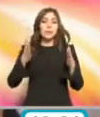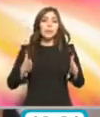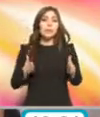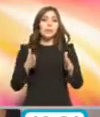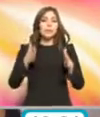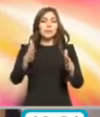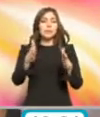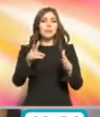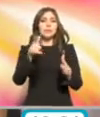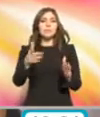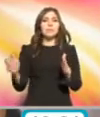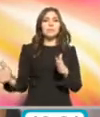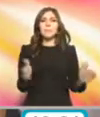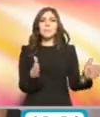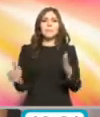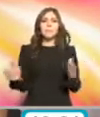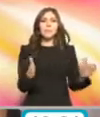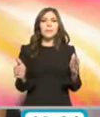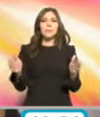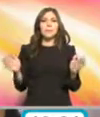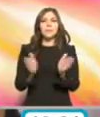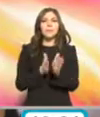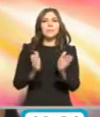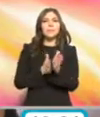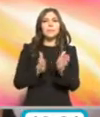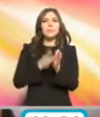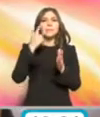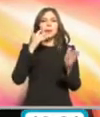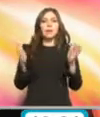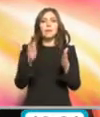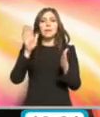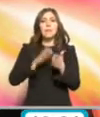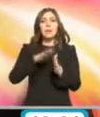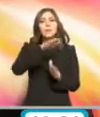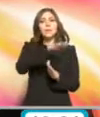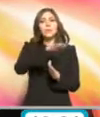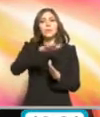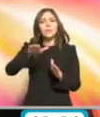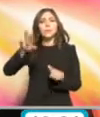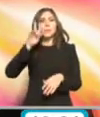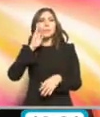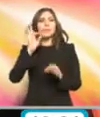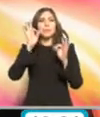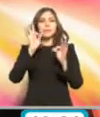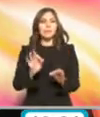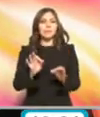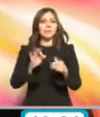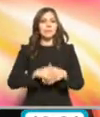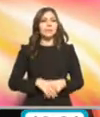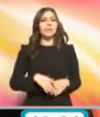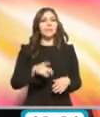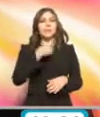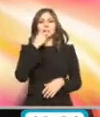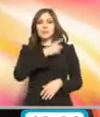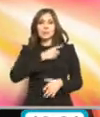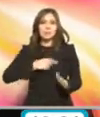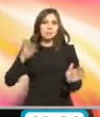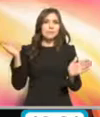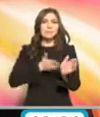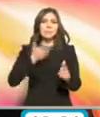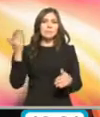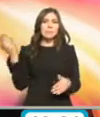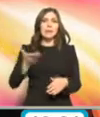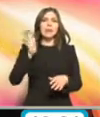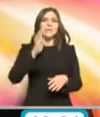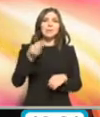van a golpear para que quede lo más parejito posible. Así de, eres un... ¿No? Mus, No, porque te golpear. portas así. Por portarte mal, Mus. Nada